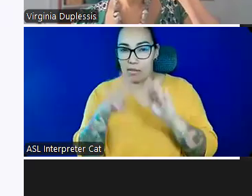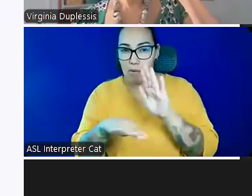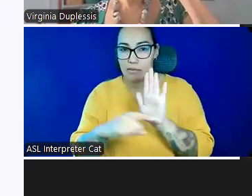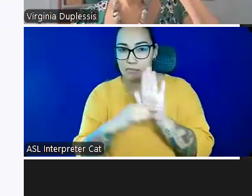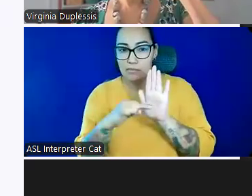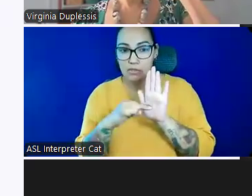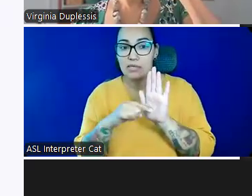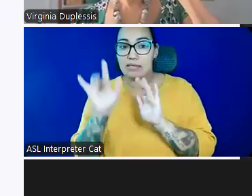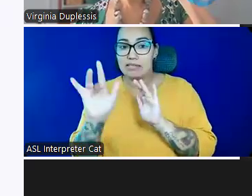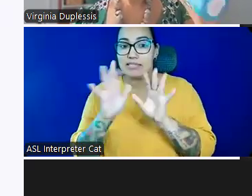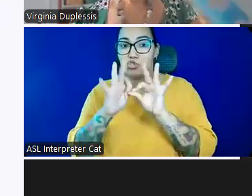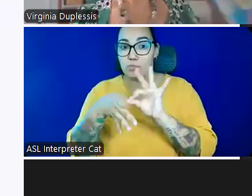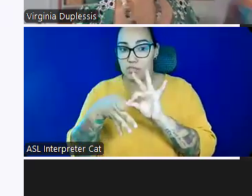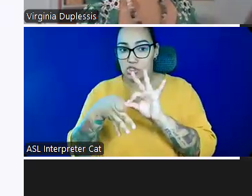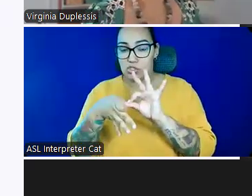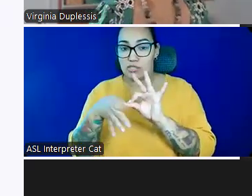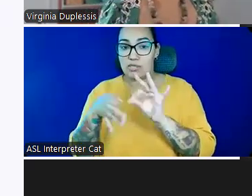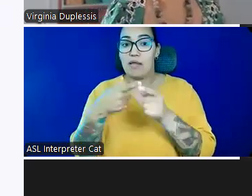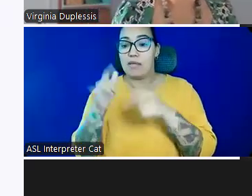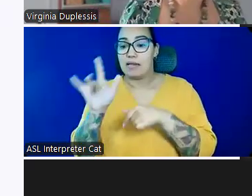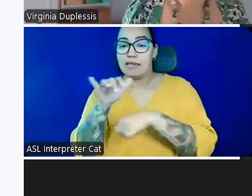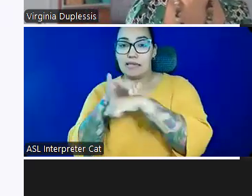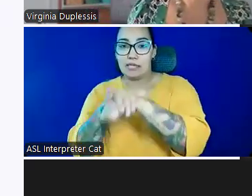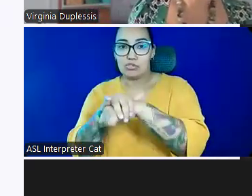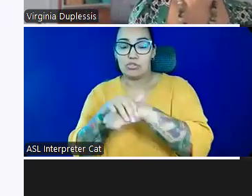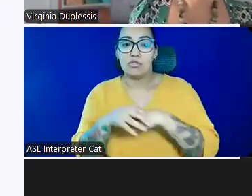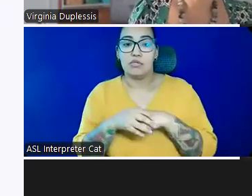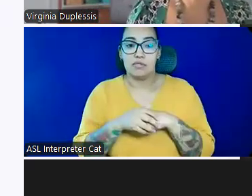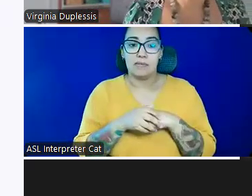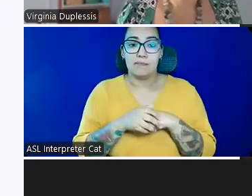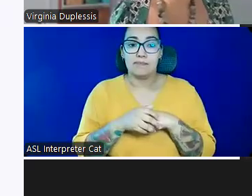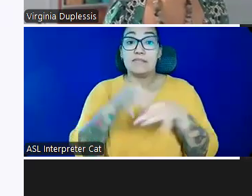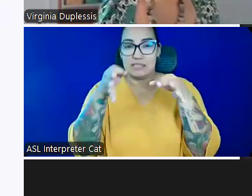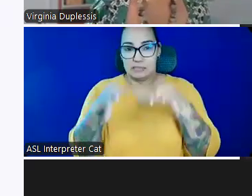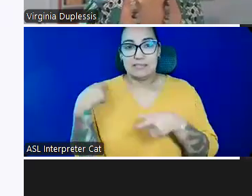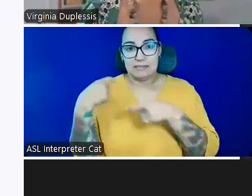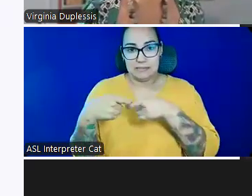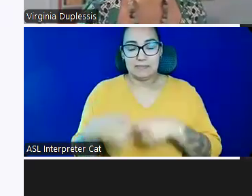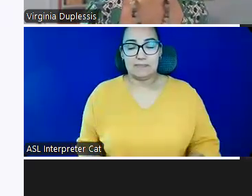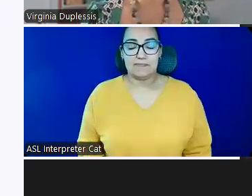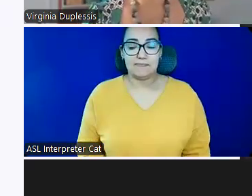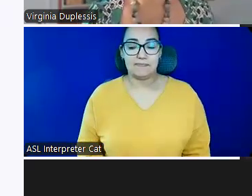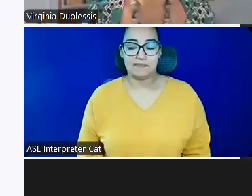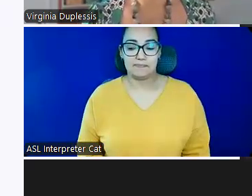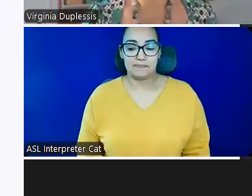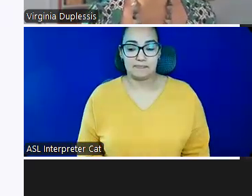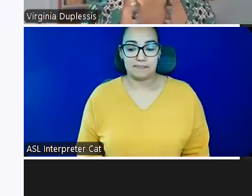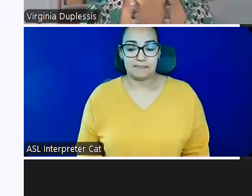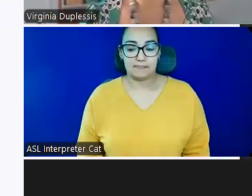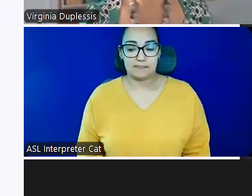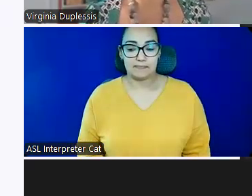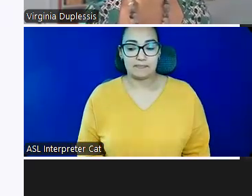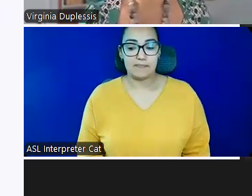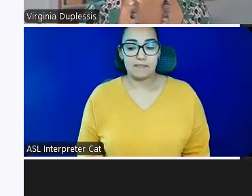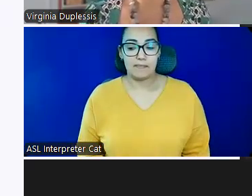select interpretation and then English. En su computadora, en este momento puede ver un icono de globo terráqueo